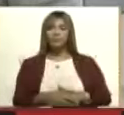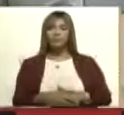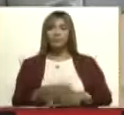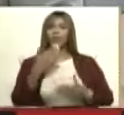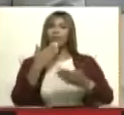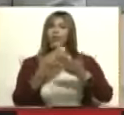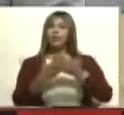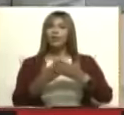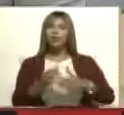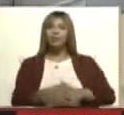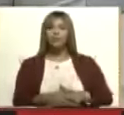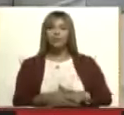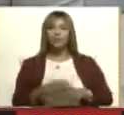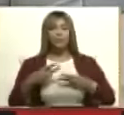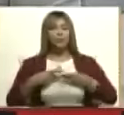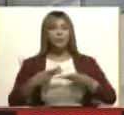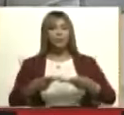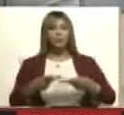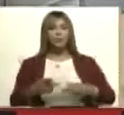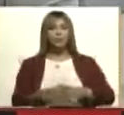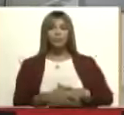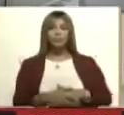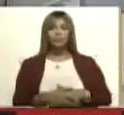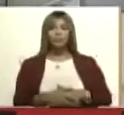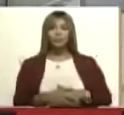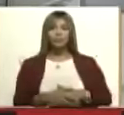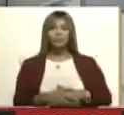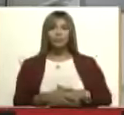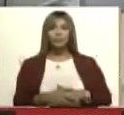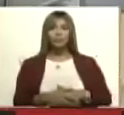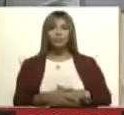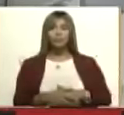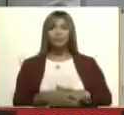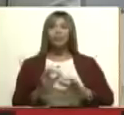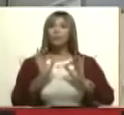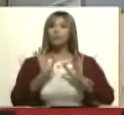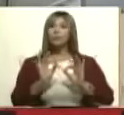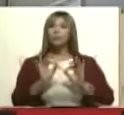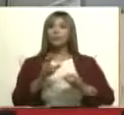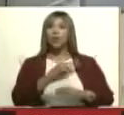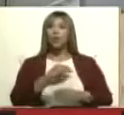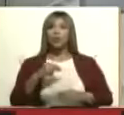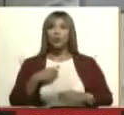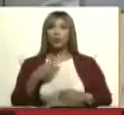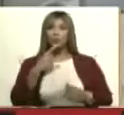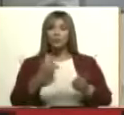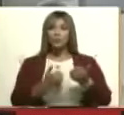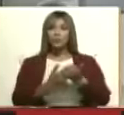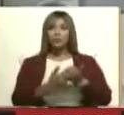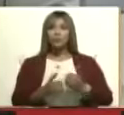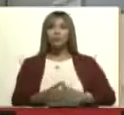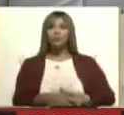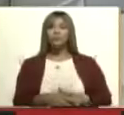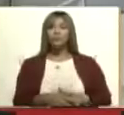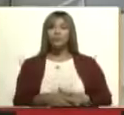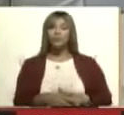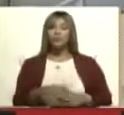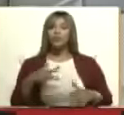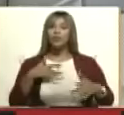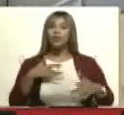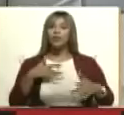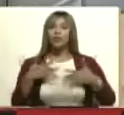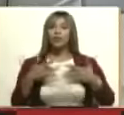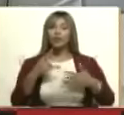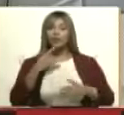las gracias por la invitación. Y efectivamente estamos asistiendo a un evento